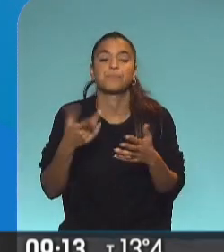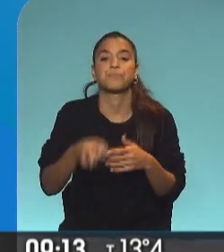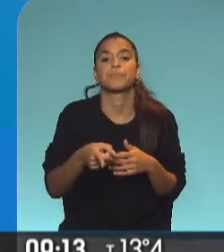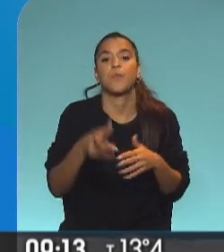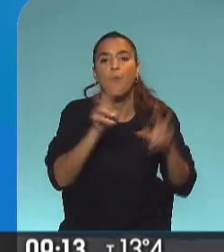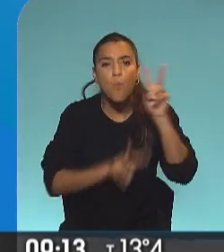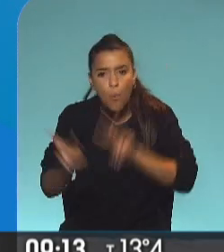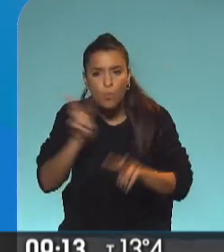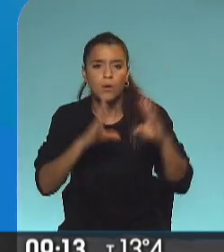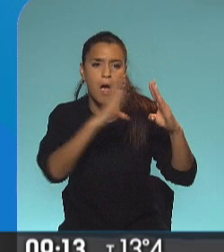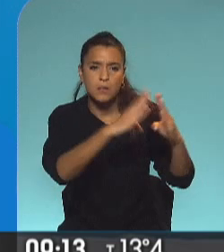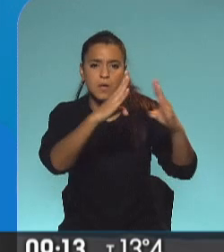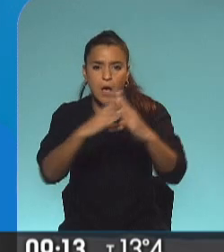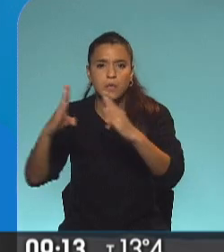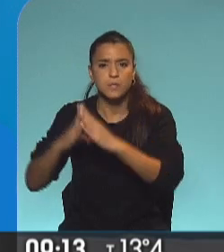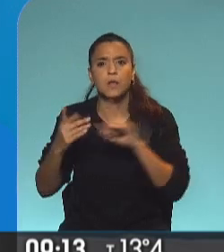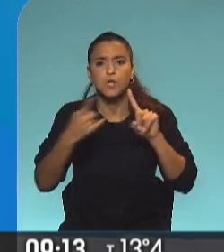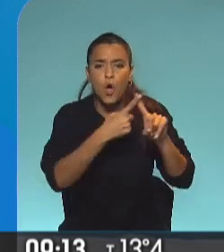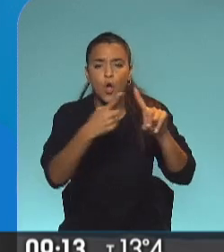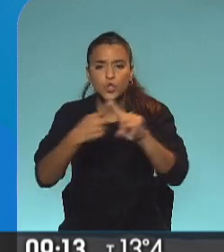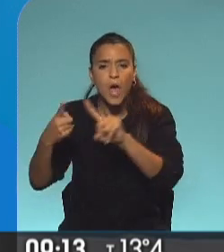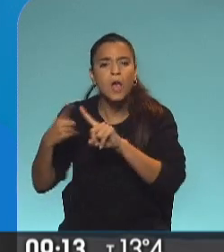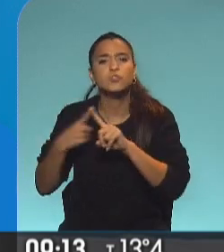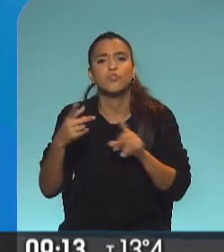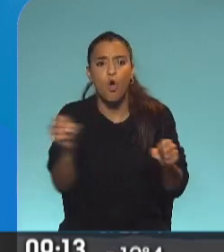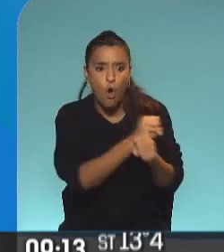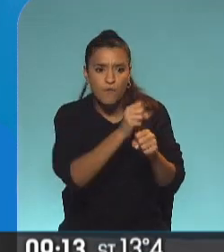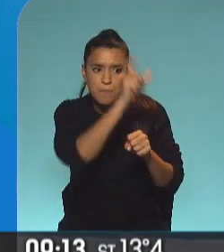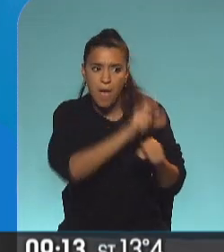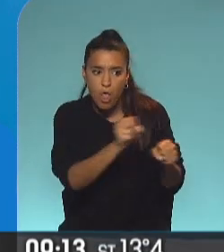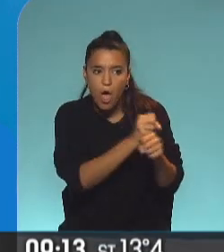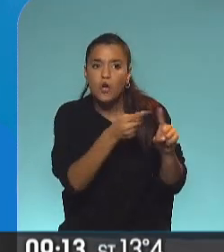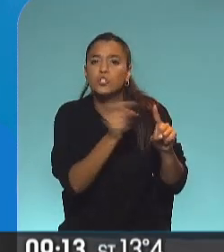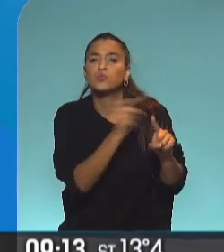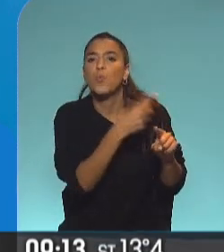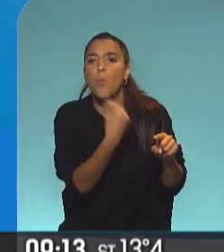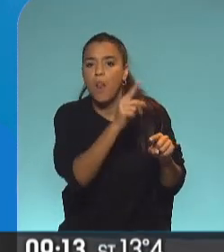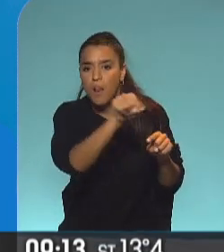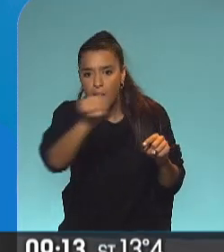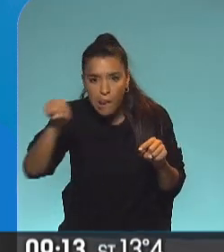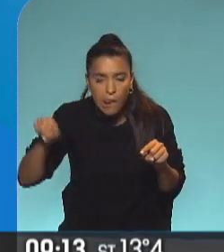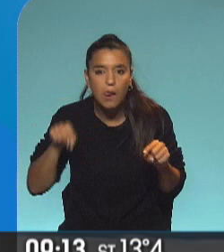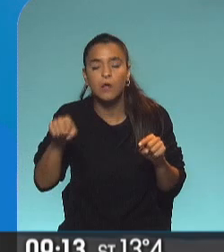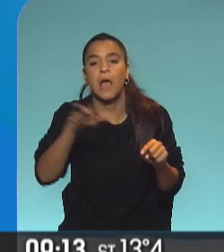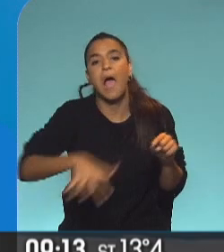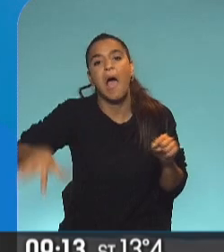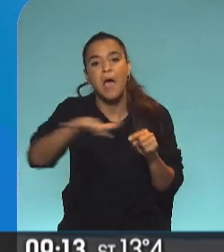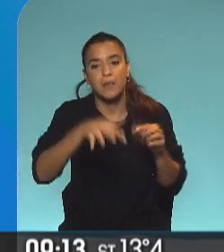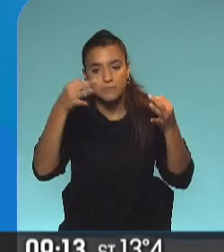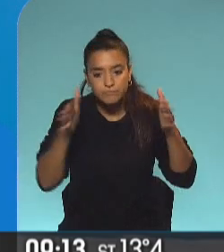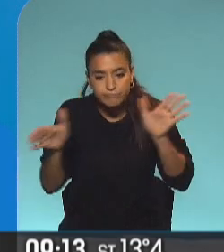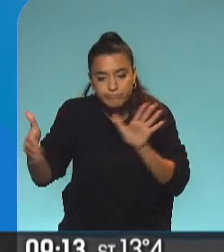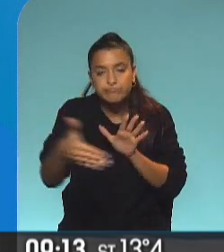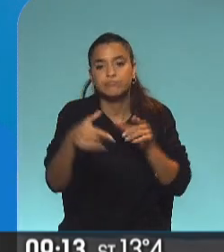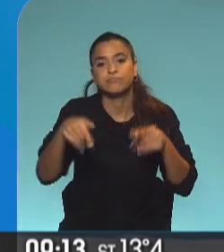una búsqueda casa por casa de los contactos estrechos, de los casos confirmados y de todas las personas que tengan síntomas en un área determinada